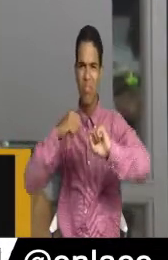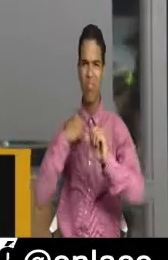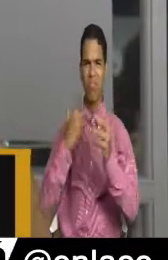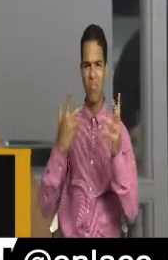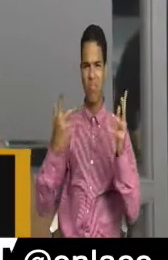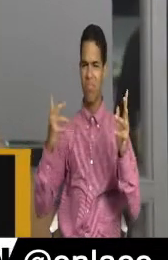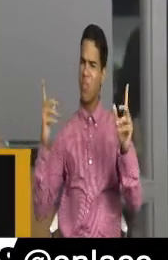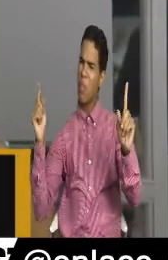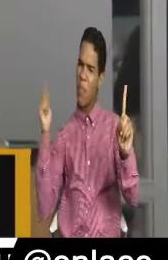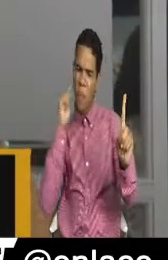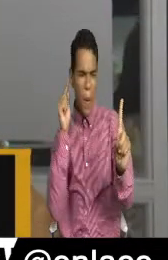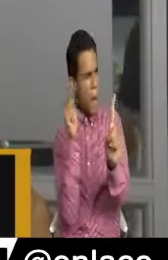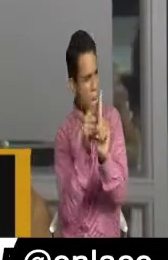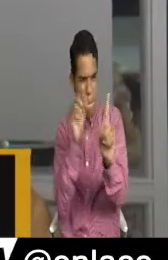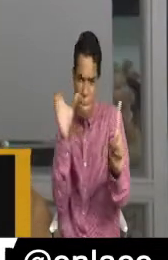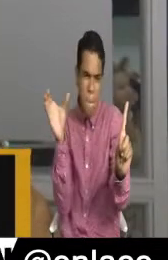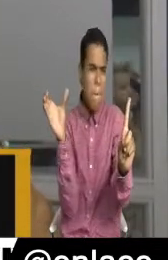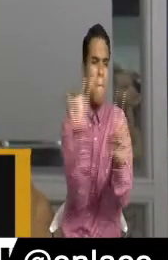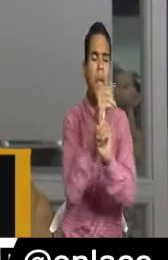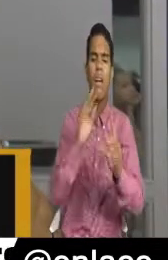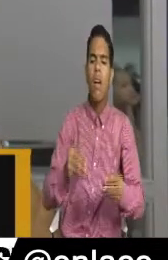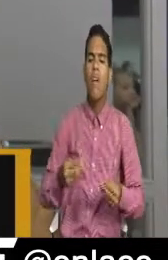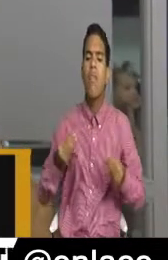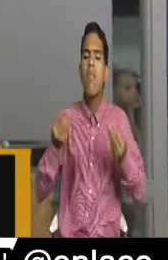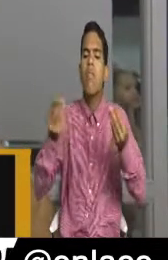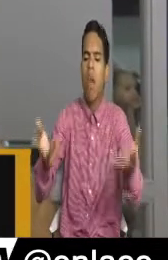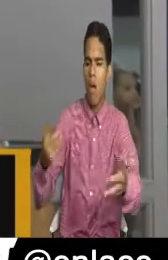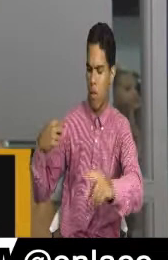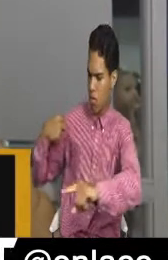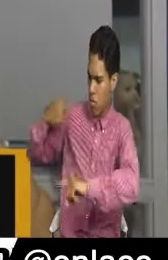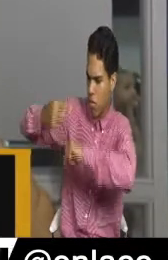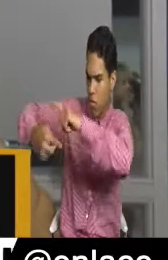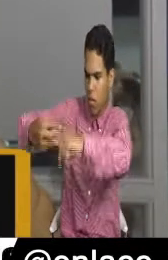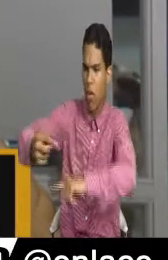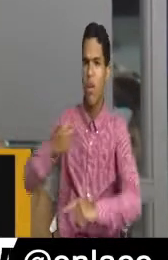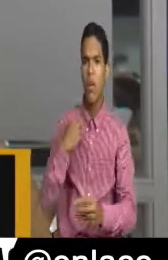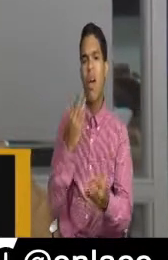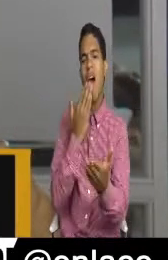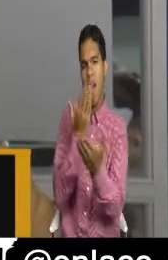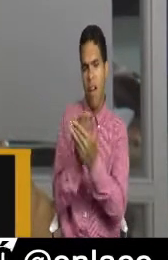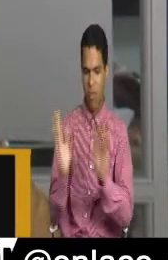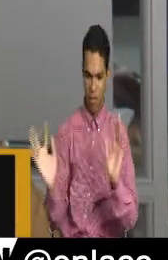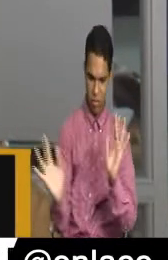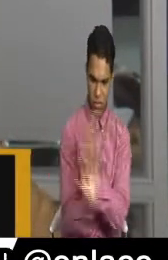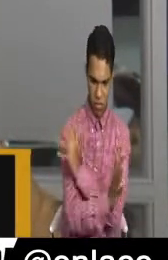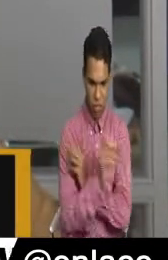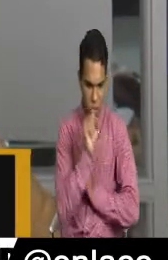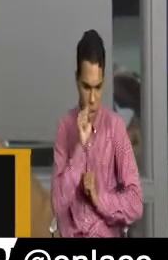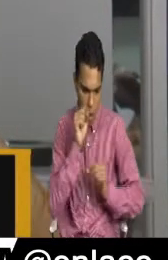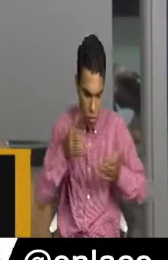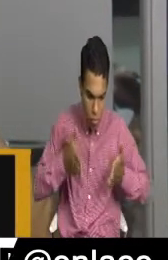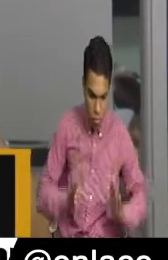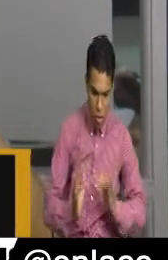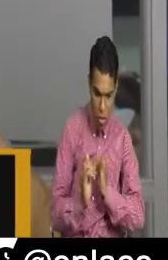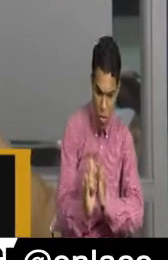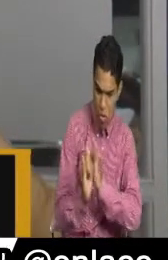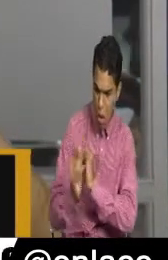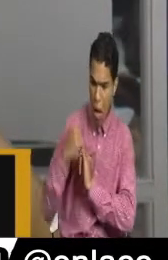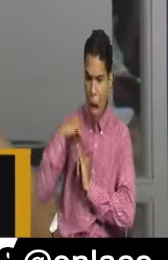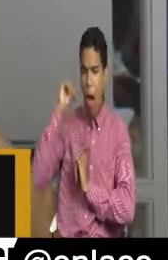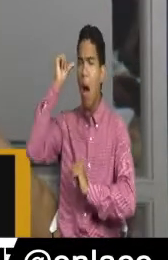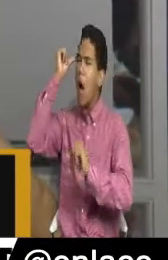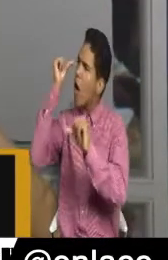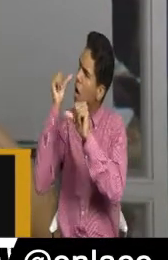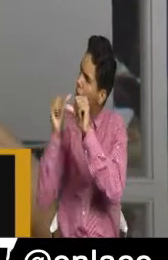un legado, y hoy quiero darle las gracias a todos los barranqueños por recordarlo, por dejar en su